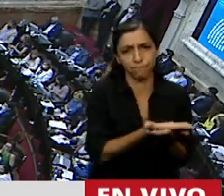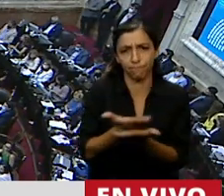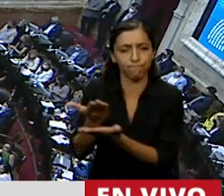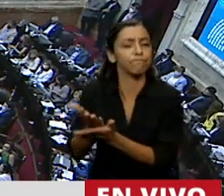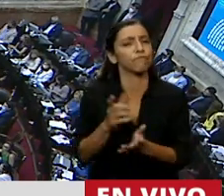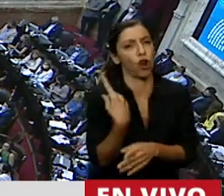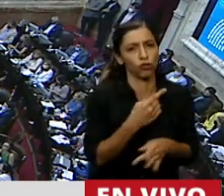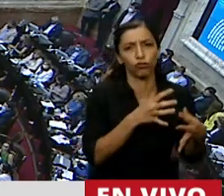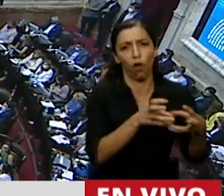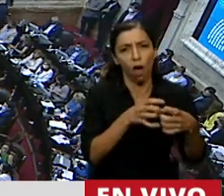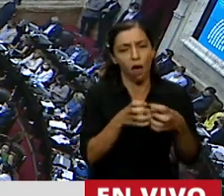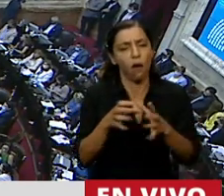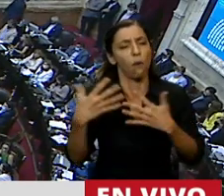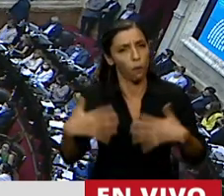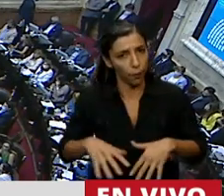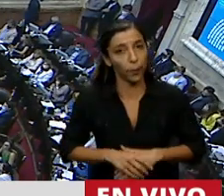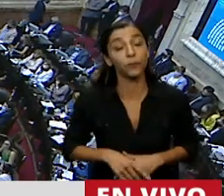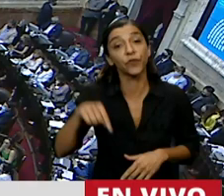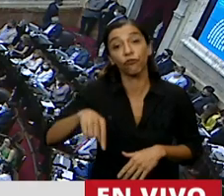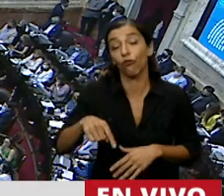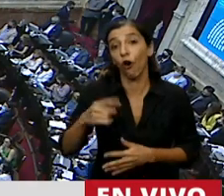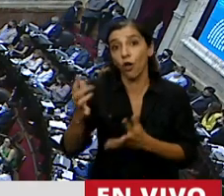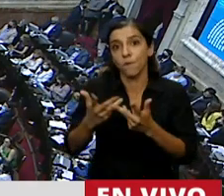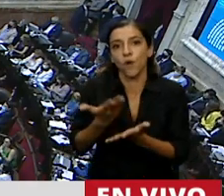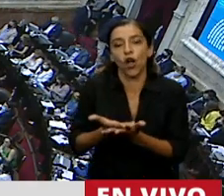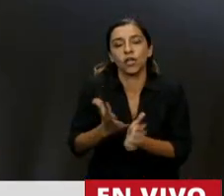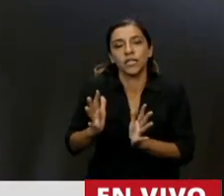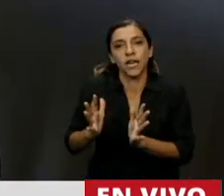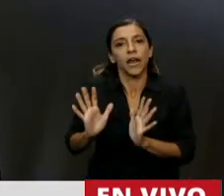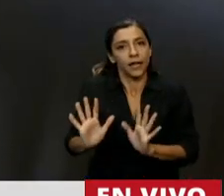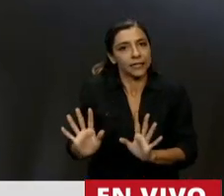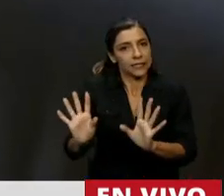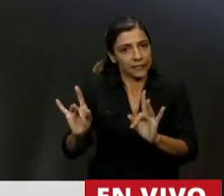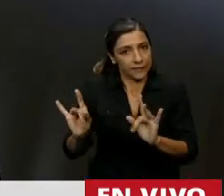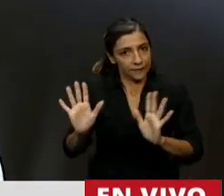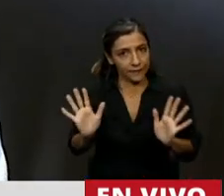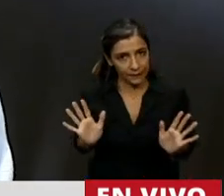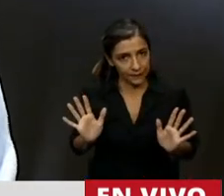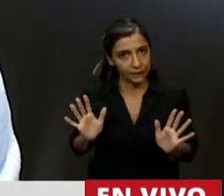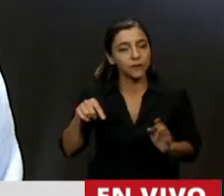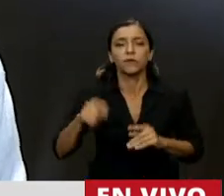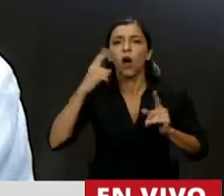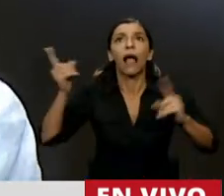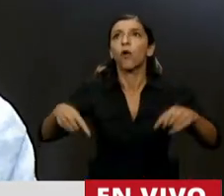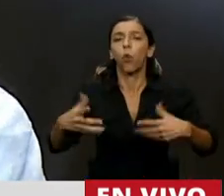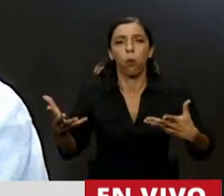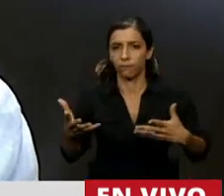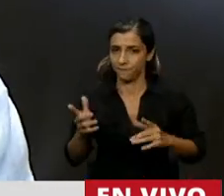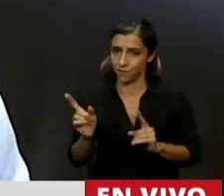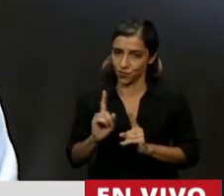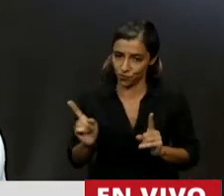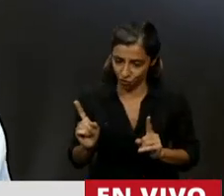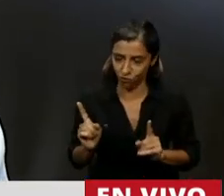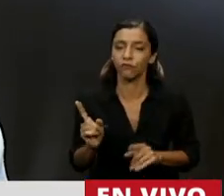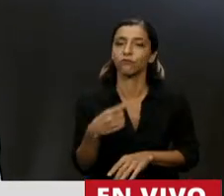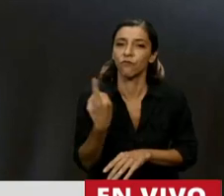convoca un proyecto complejo y que no es casual que hayamos tenido acá dentro de